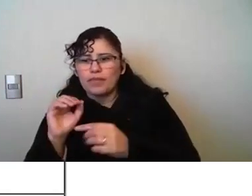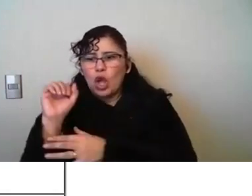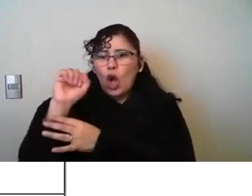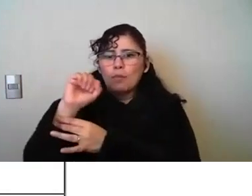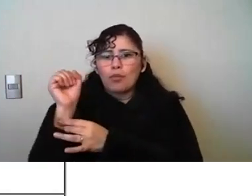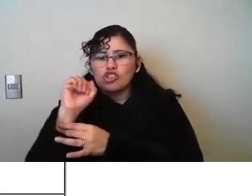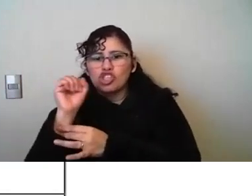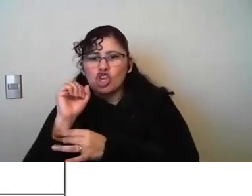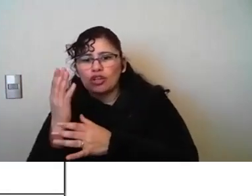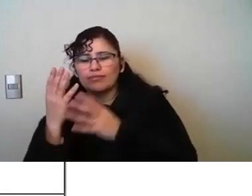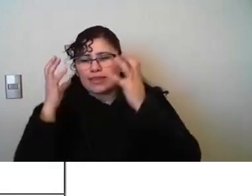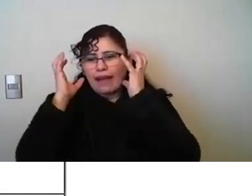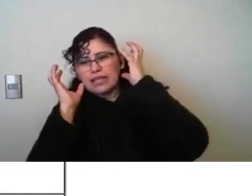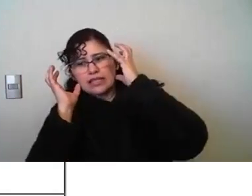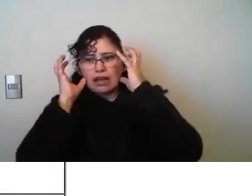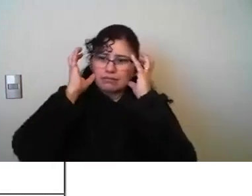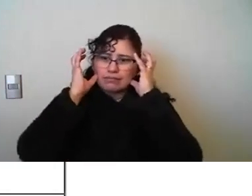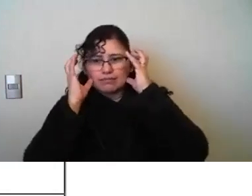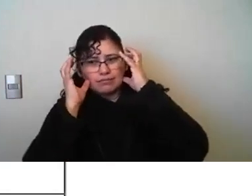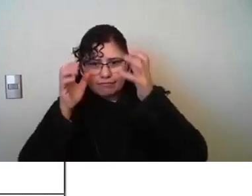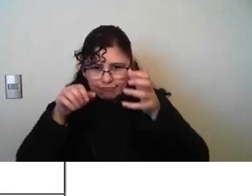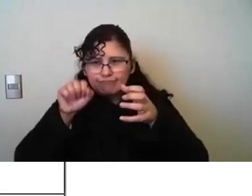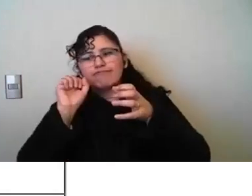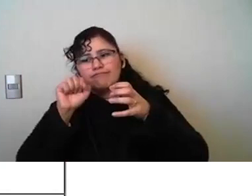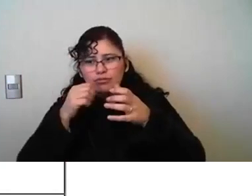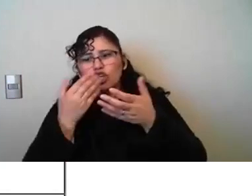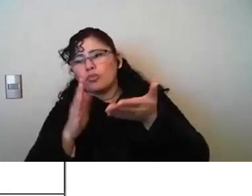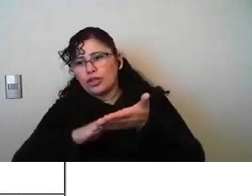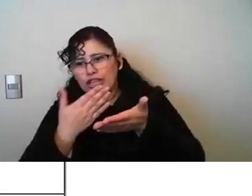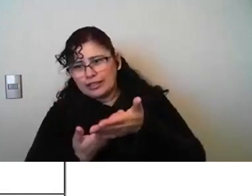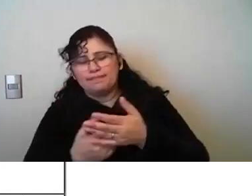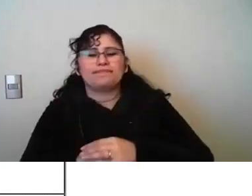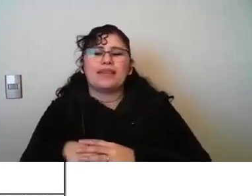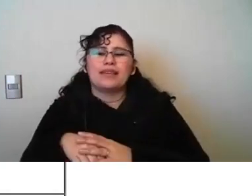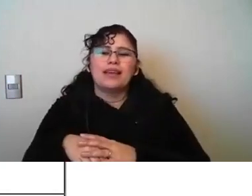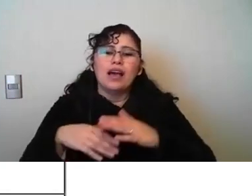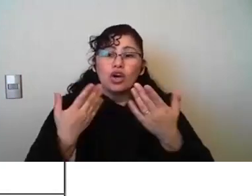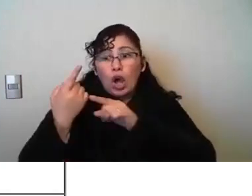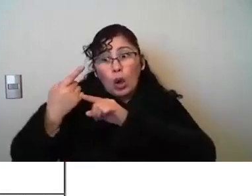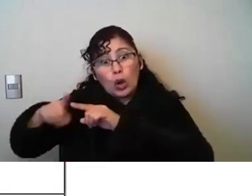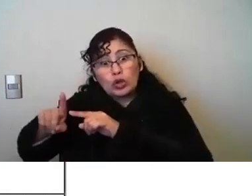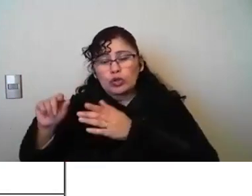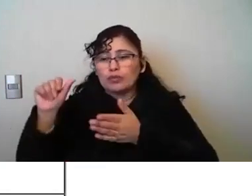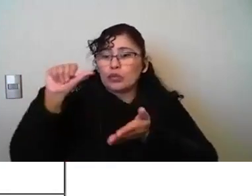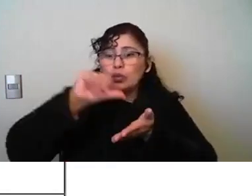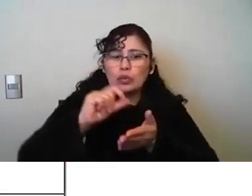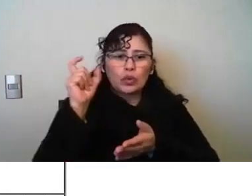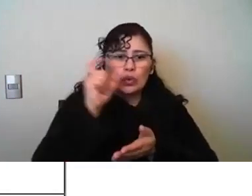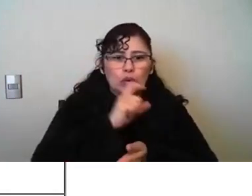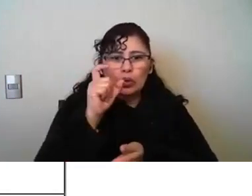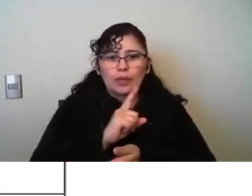la cabeza. Y otros elementos extras del núcleo rojo, del